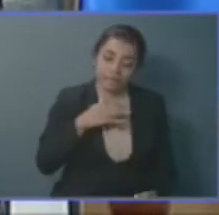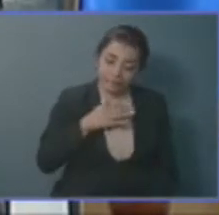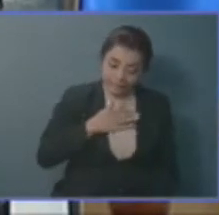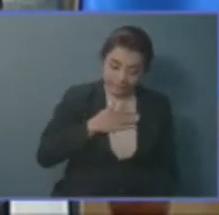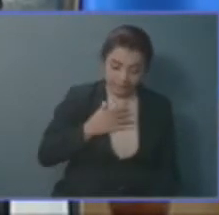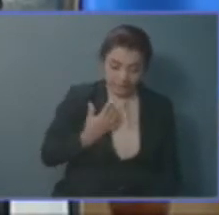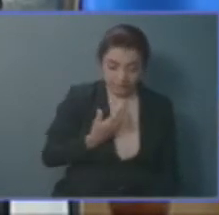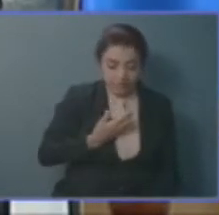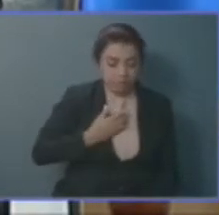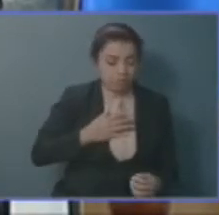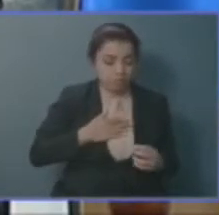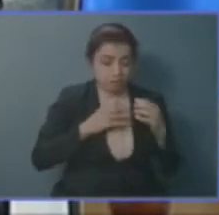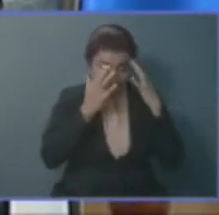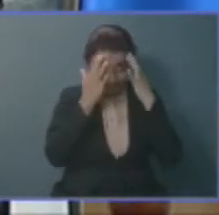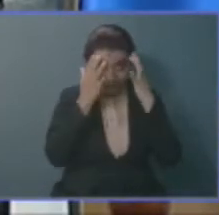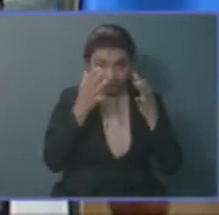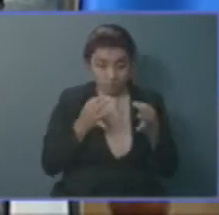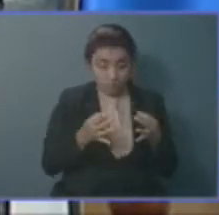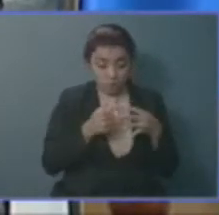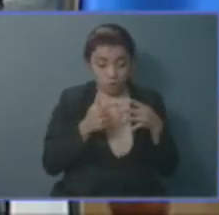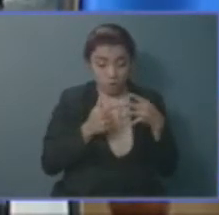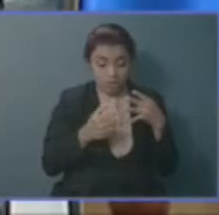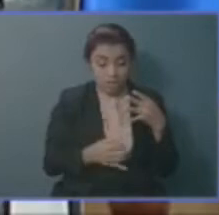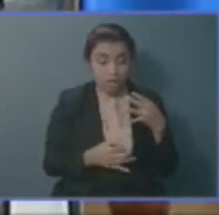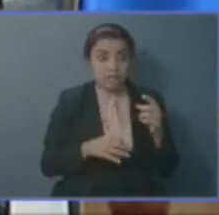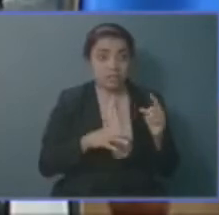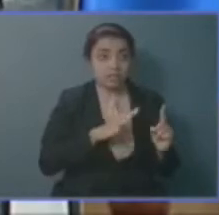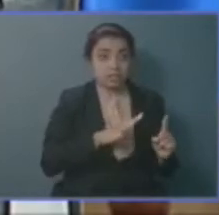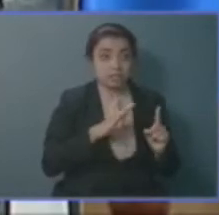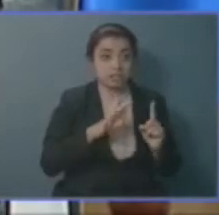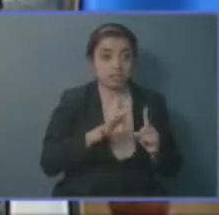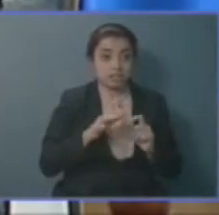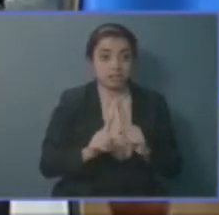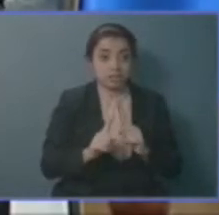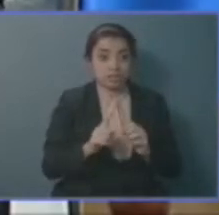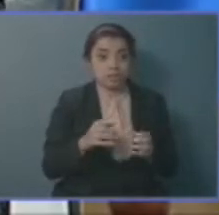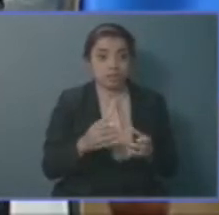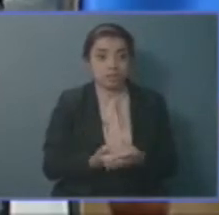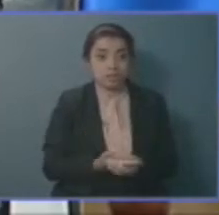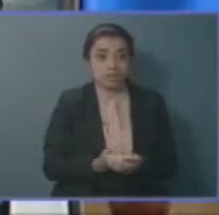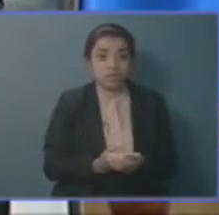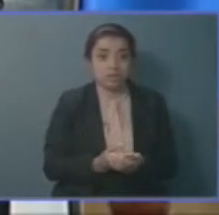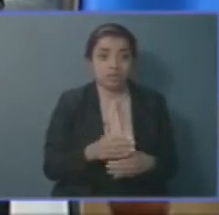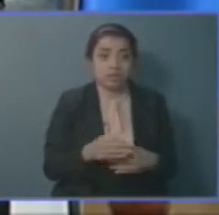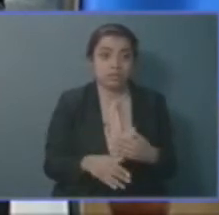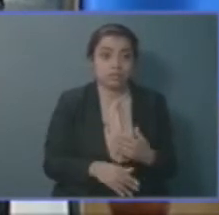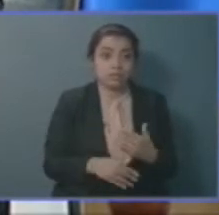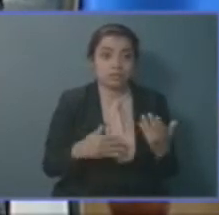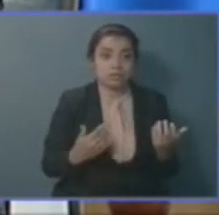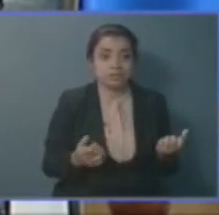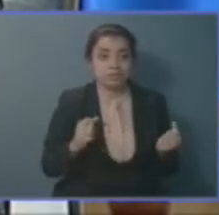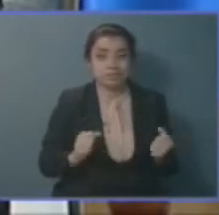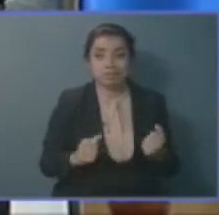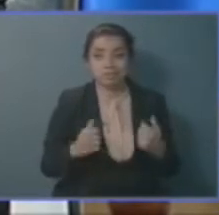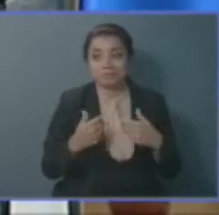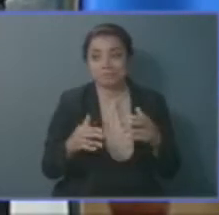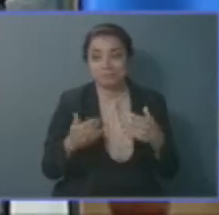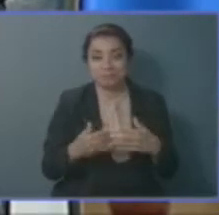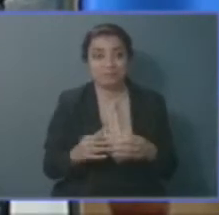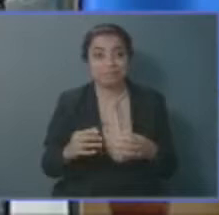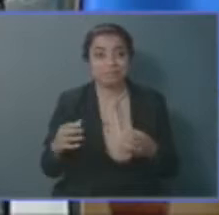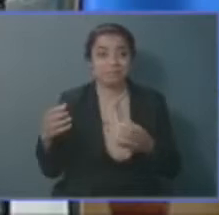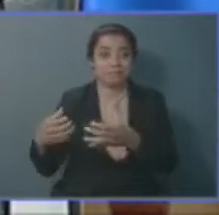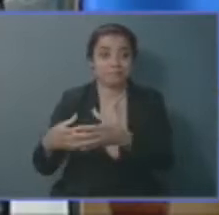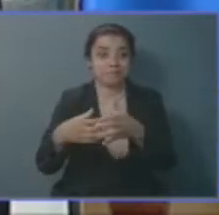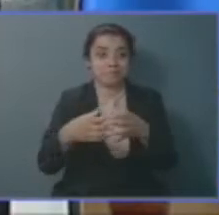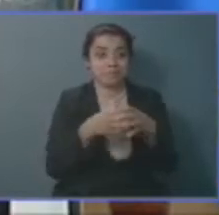661 que, habiendo sido trabajado por mucho tiempo, consultado con distintos sectores, con los sectores que había